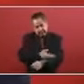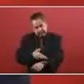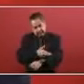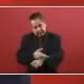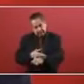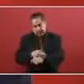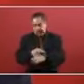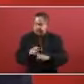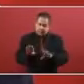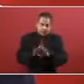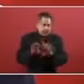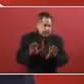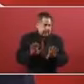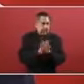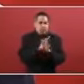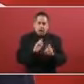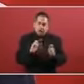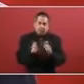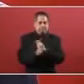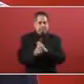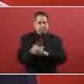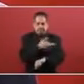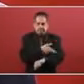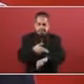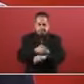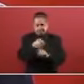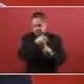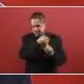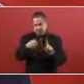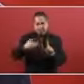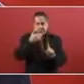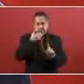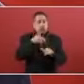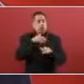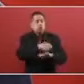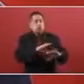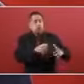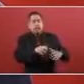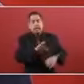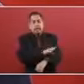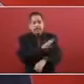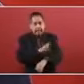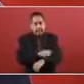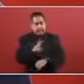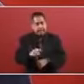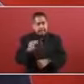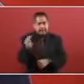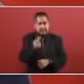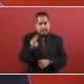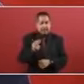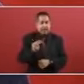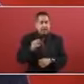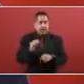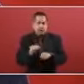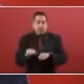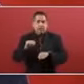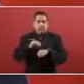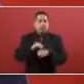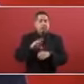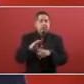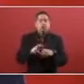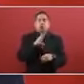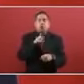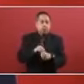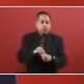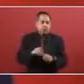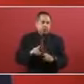darle normalidad a todo lo que es el sector de energía y se requieren ya que se integren